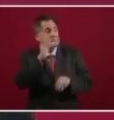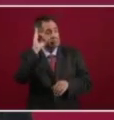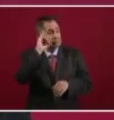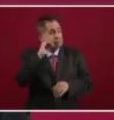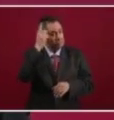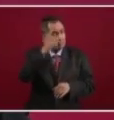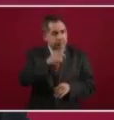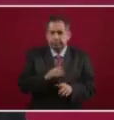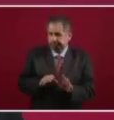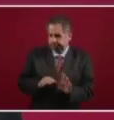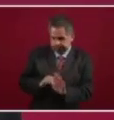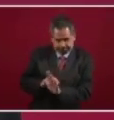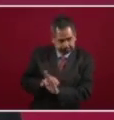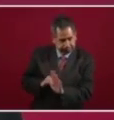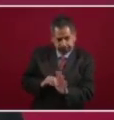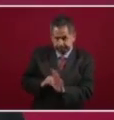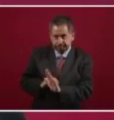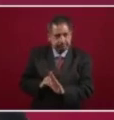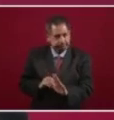donde